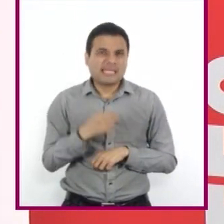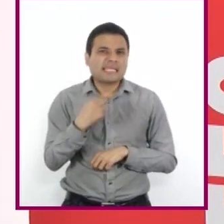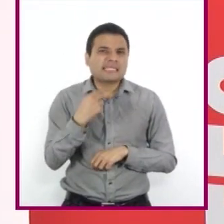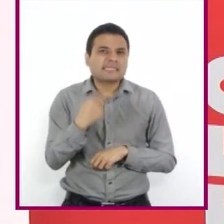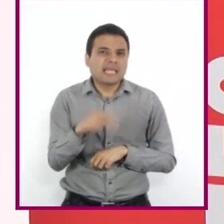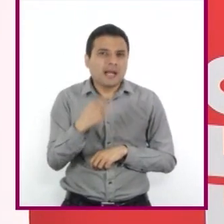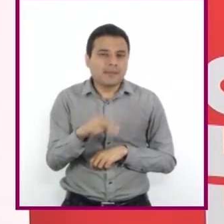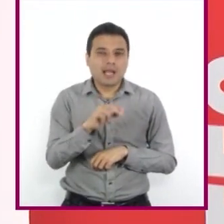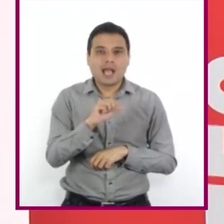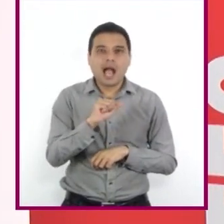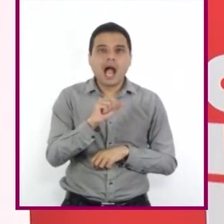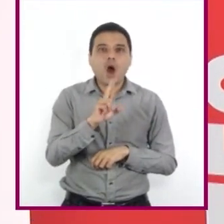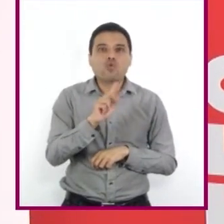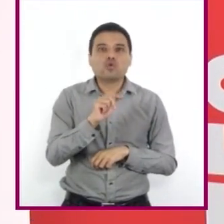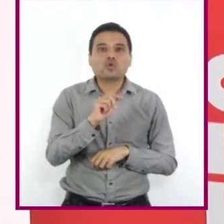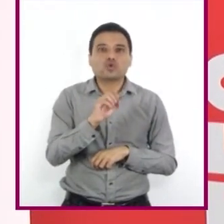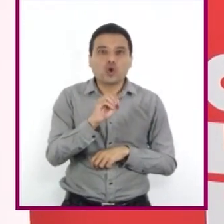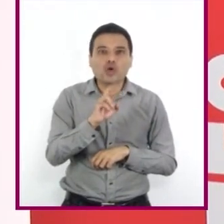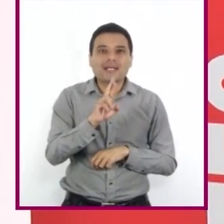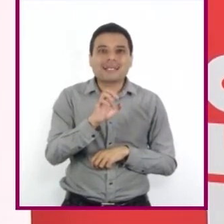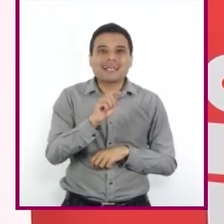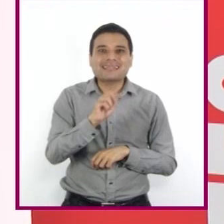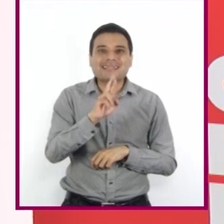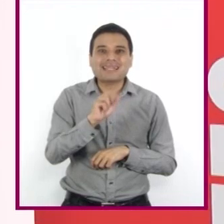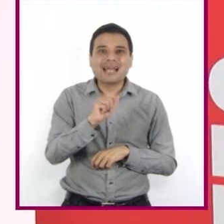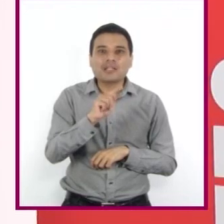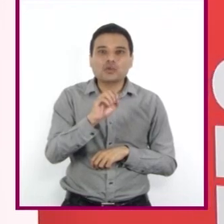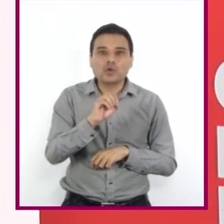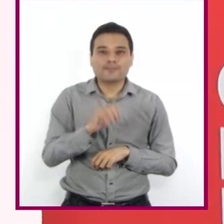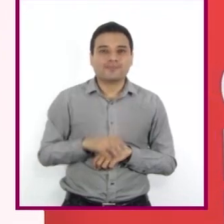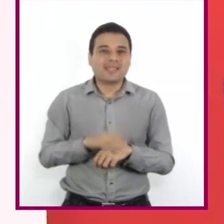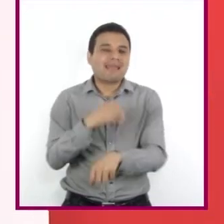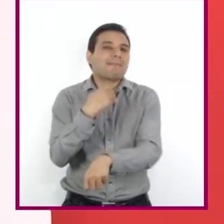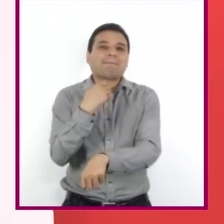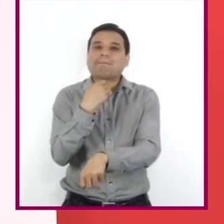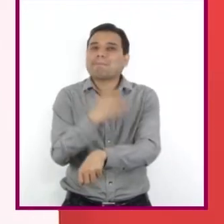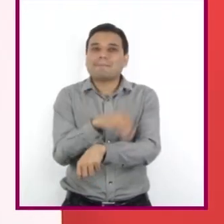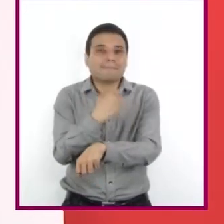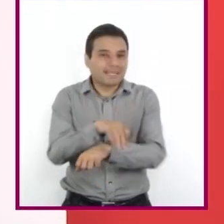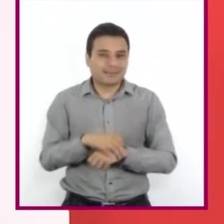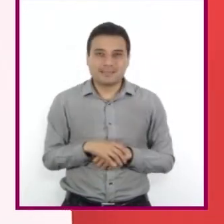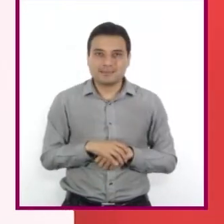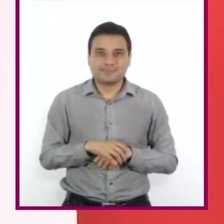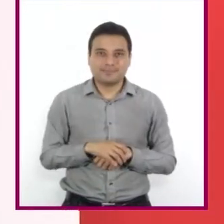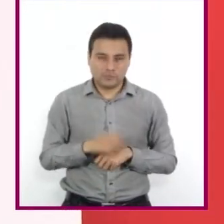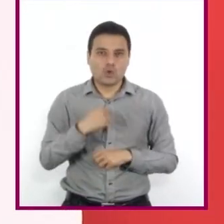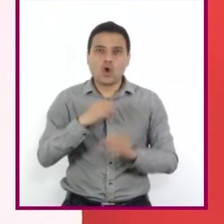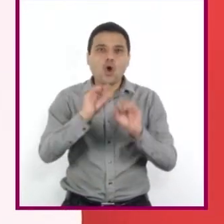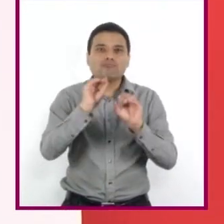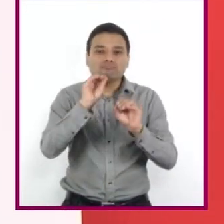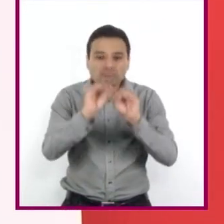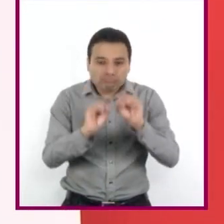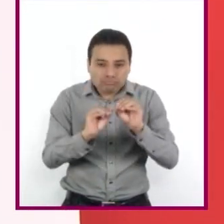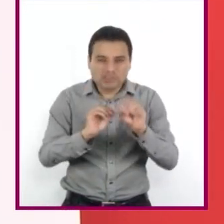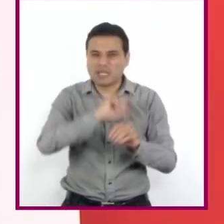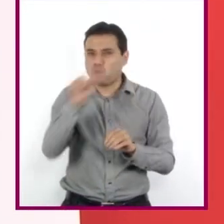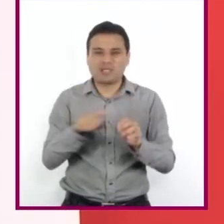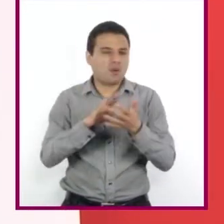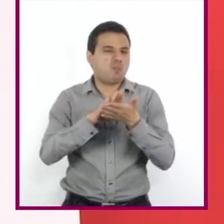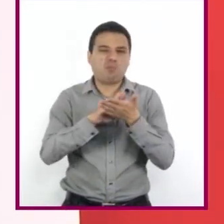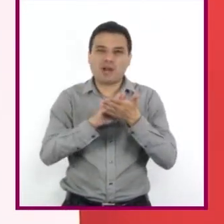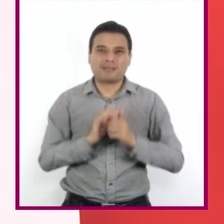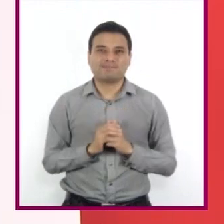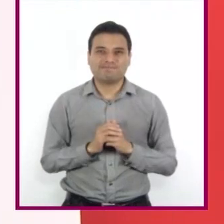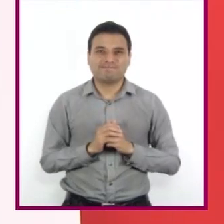decir, durará solo un momento. Ocuparemos las cosas y objetos solo por un momento y después